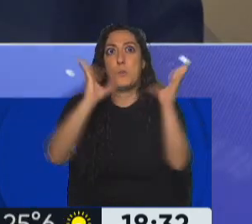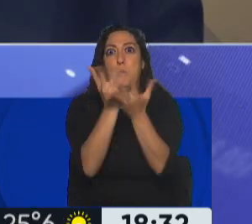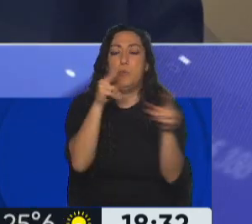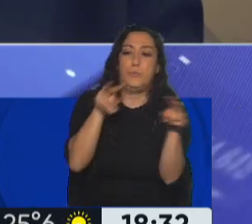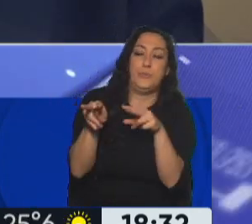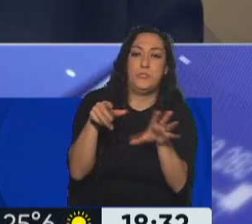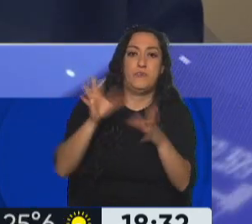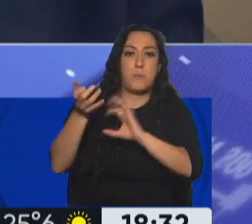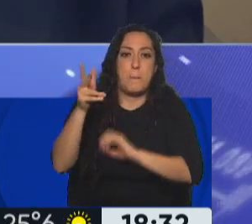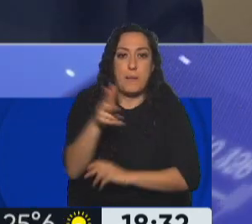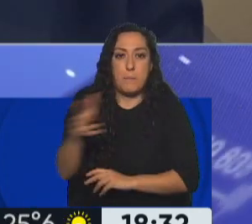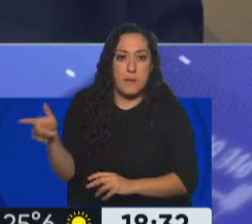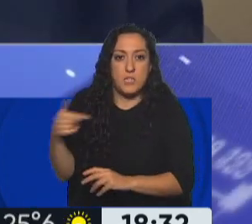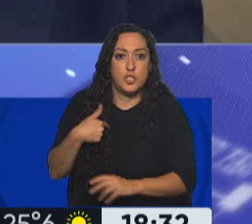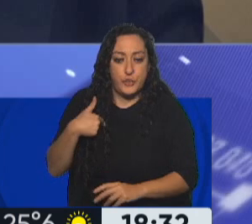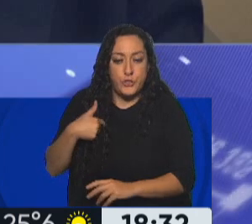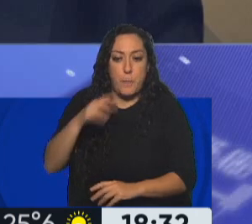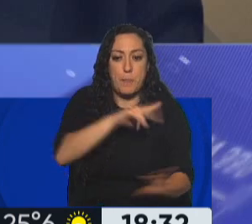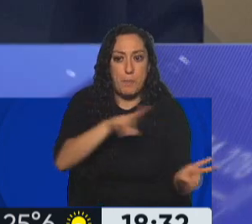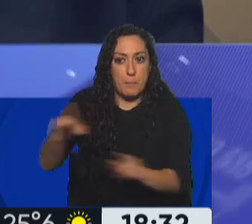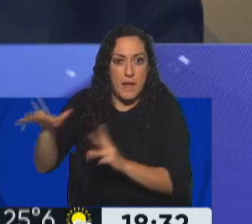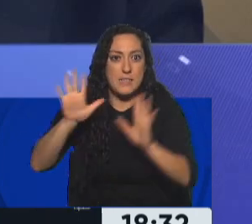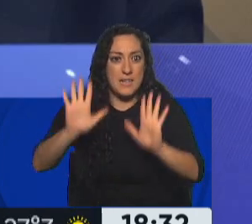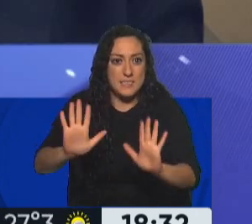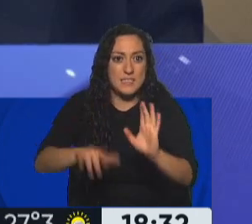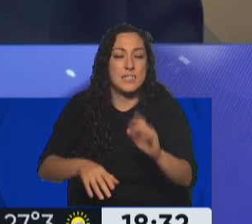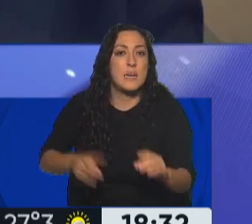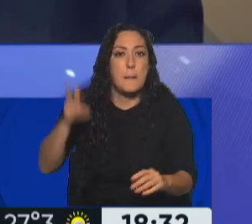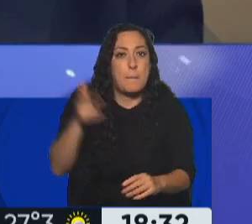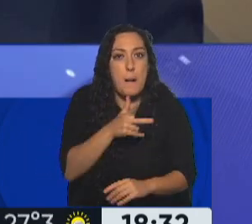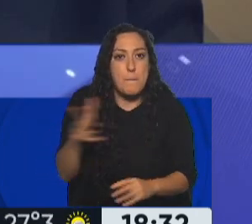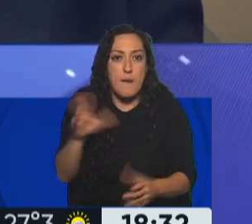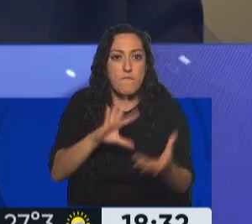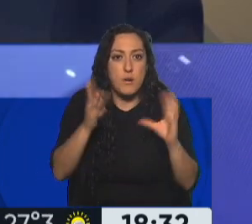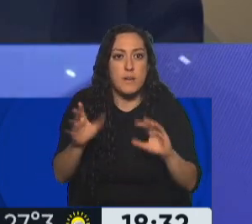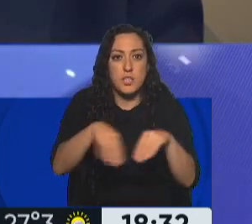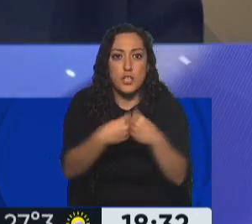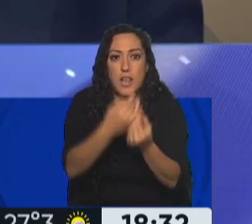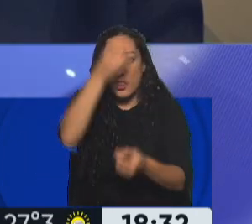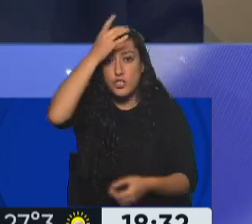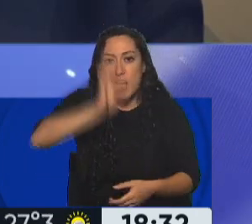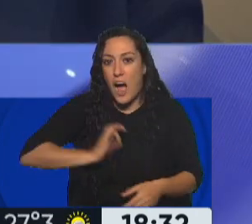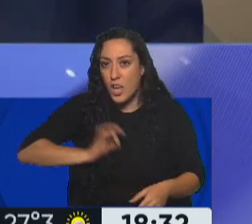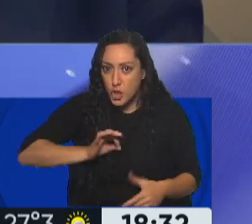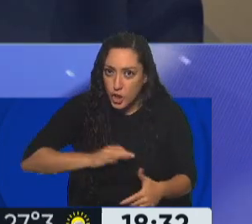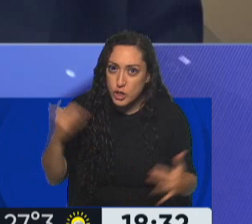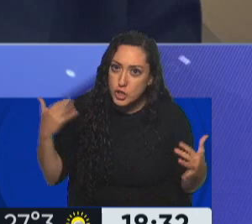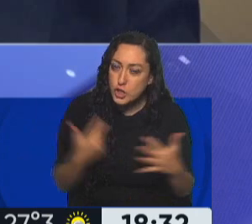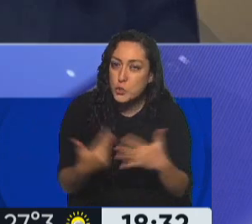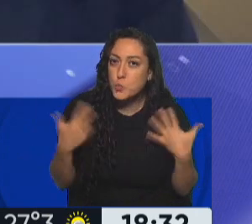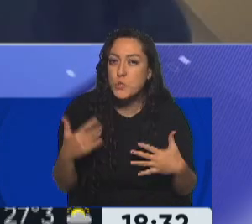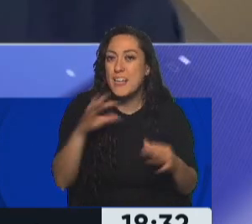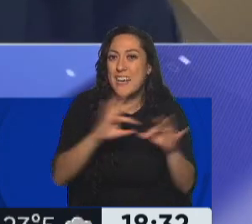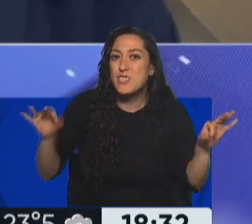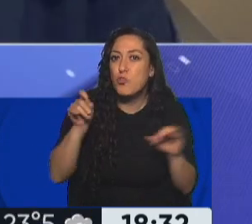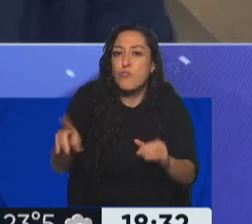yo voy a trazar esta agenda de acá a lo que dure mi papado, ¿no? Se extendió por 12 años, pero me parece que esa frase marca